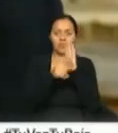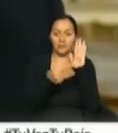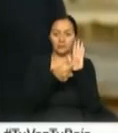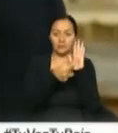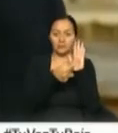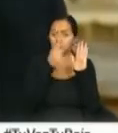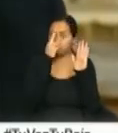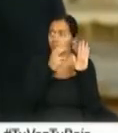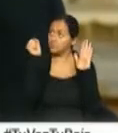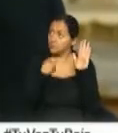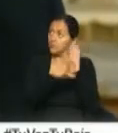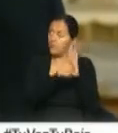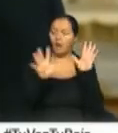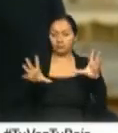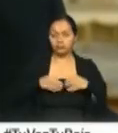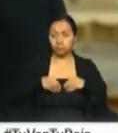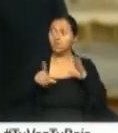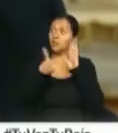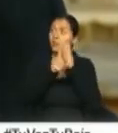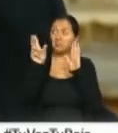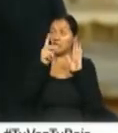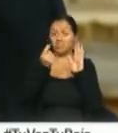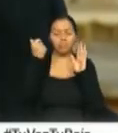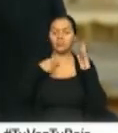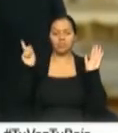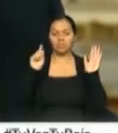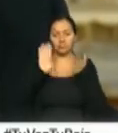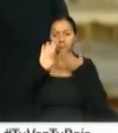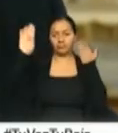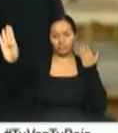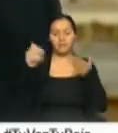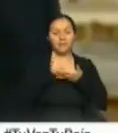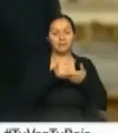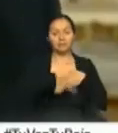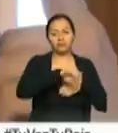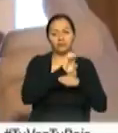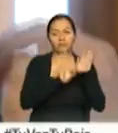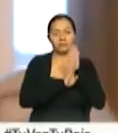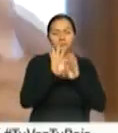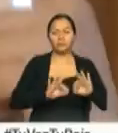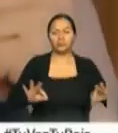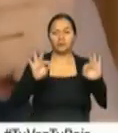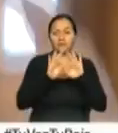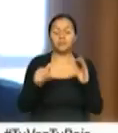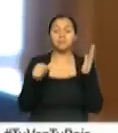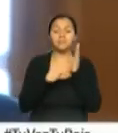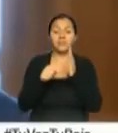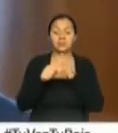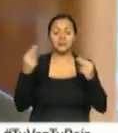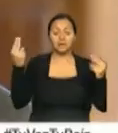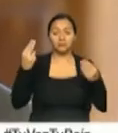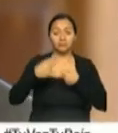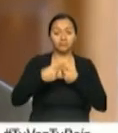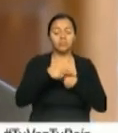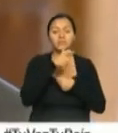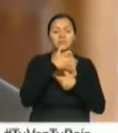que generen empleo para los ecuatorianos, para las ecuatorianas y contribuyan al desarrollo. Los ministerios que participaron en este